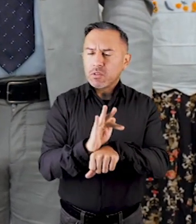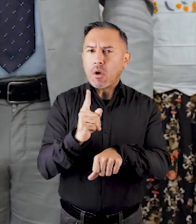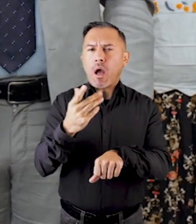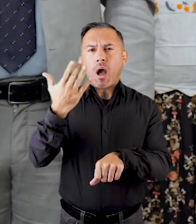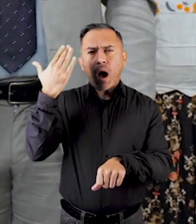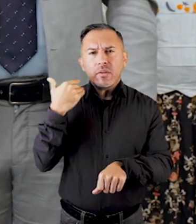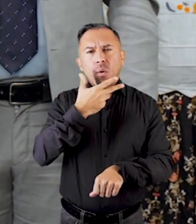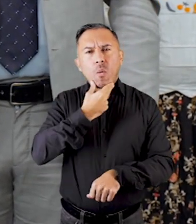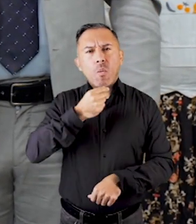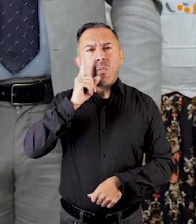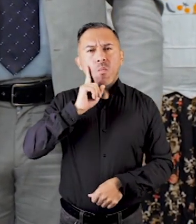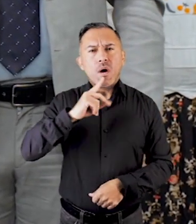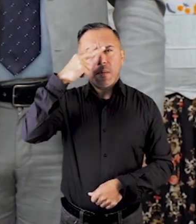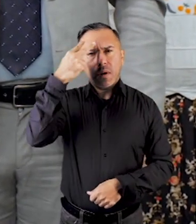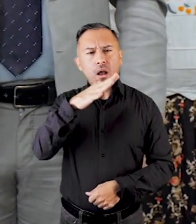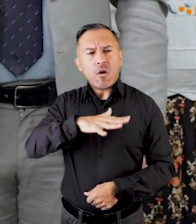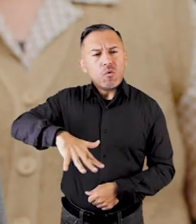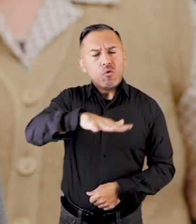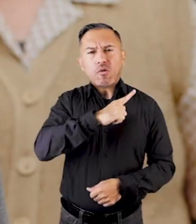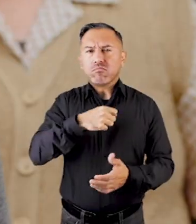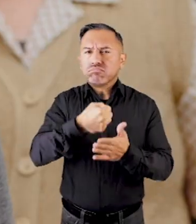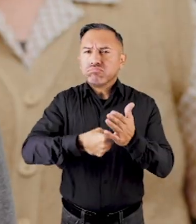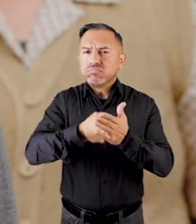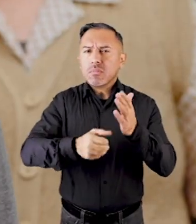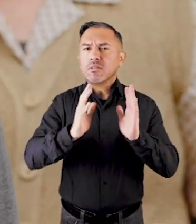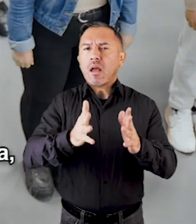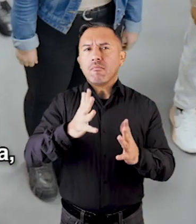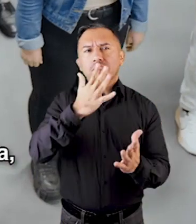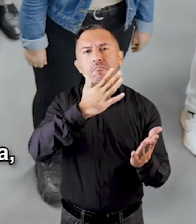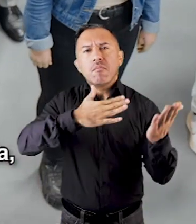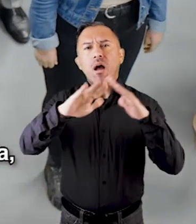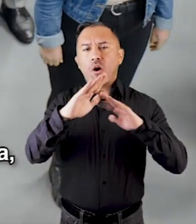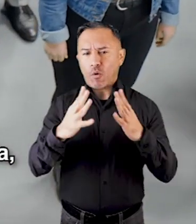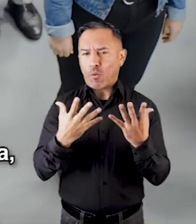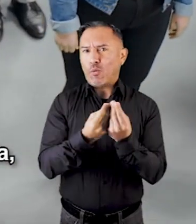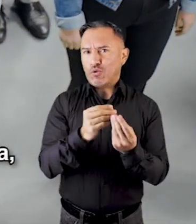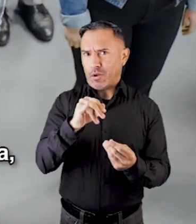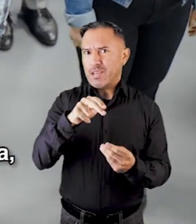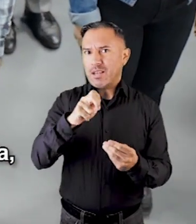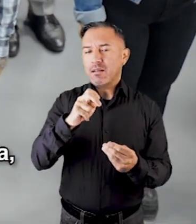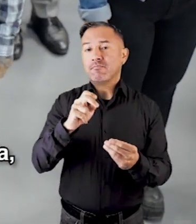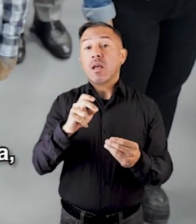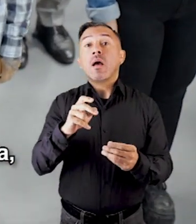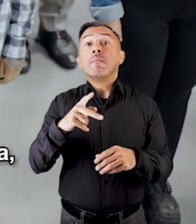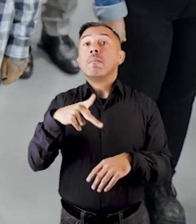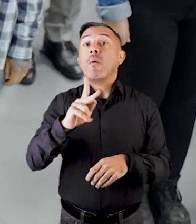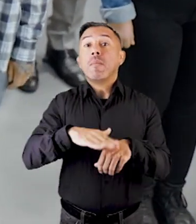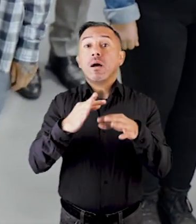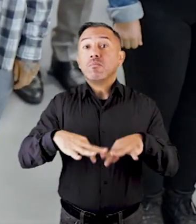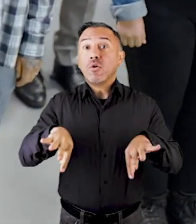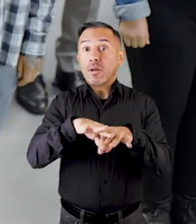lo que hemos logrado las y los mexicanos junto con nuestro INE. Pero sobre todo, cuando defendemos